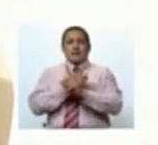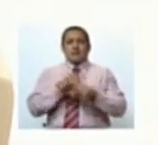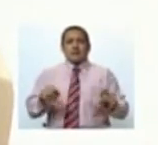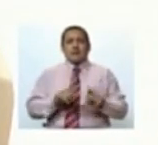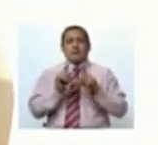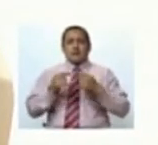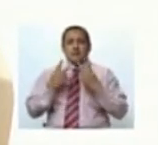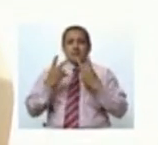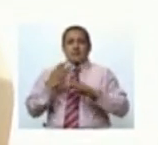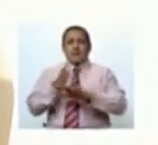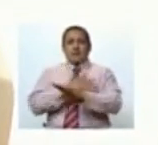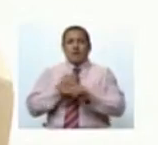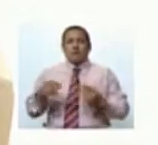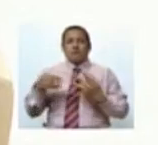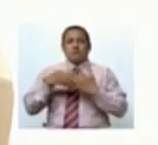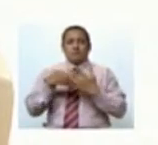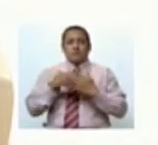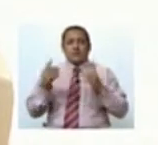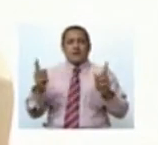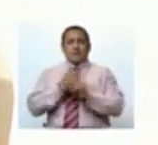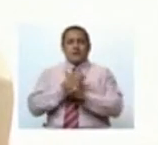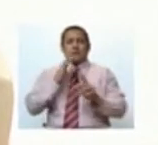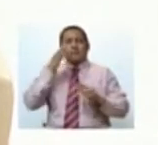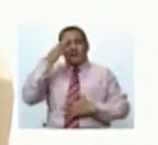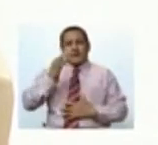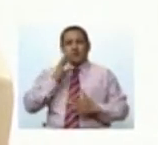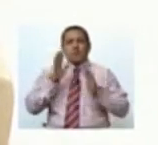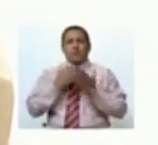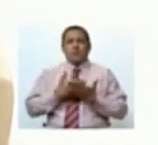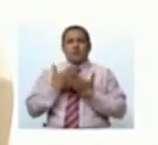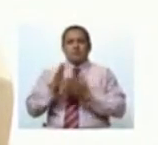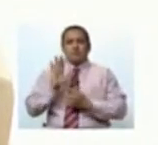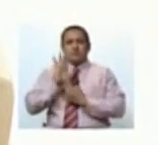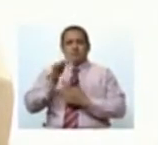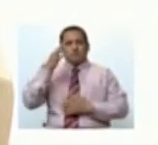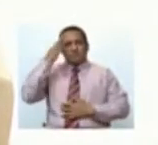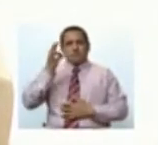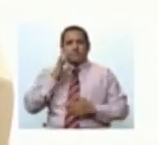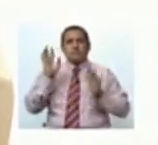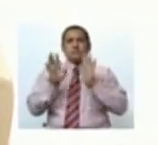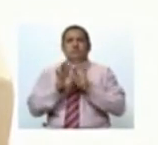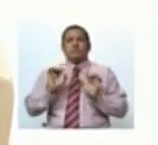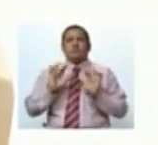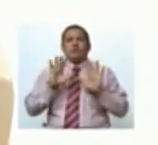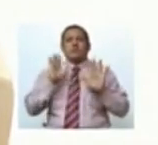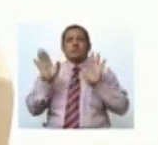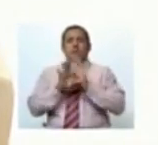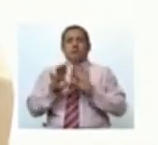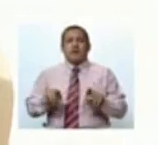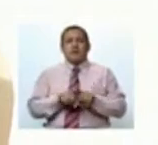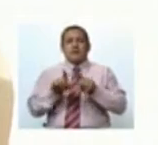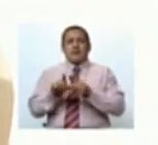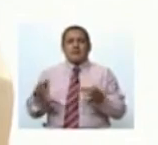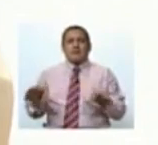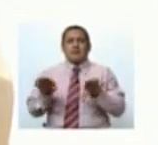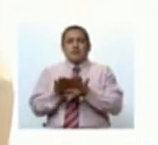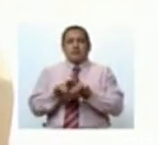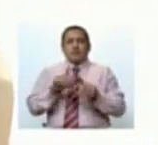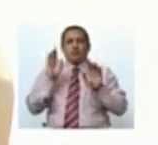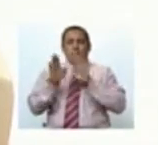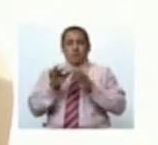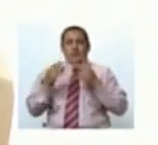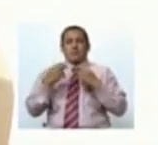sustituirse a la cónyuge, ¿no? Y presumir o establecer una presunción de que la separación de hecho le